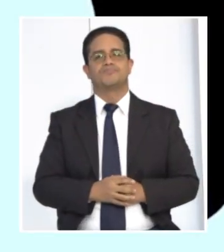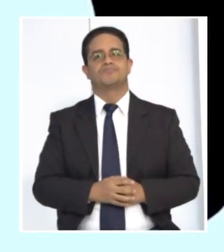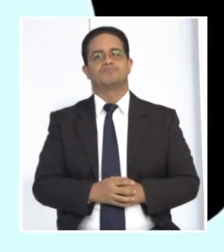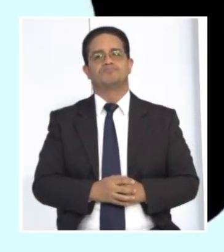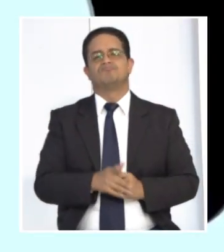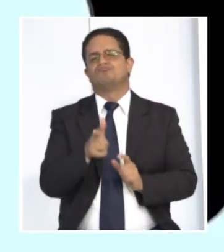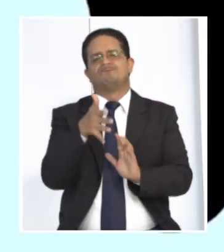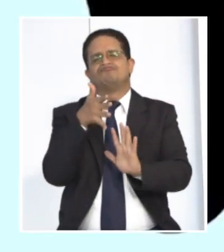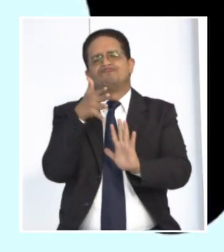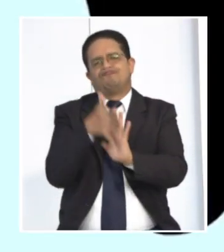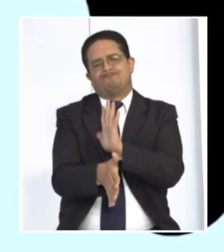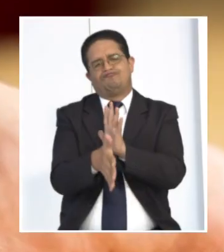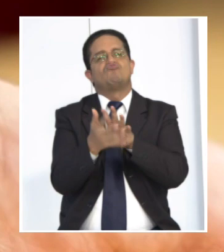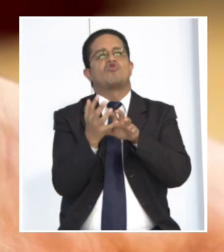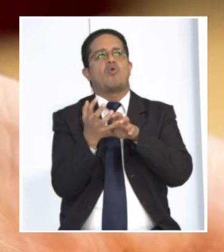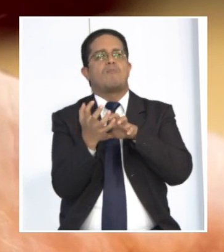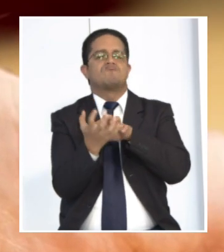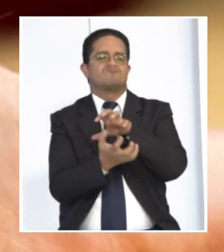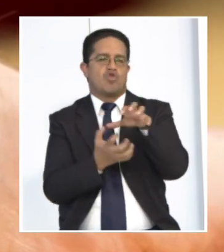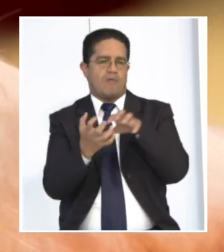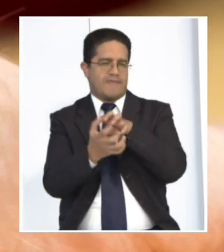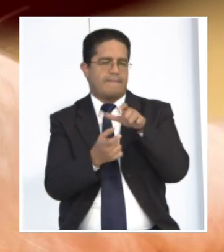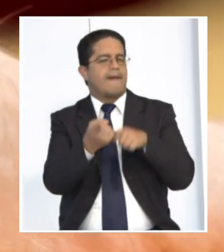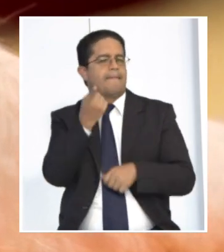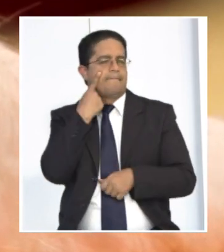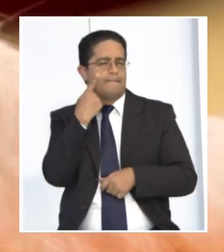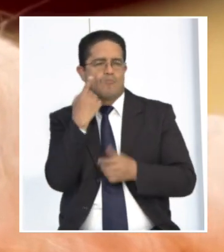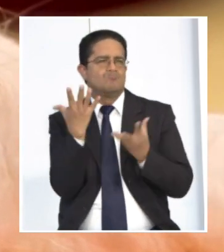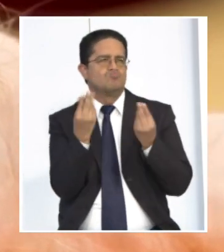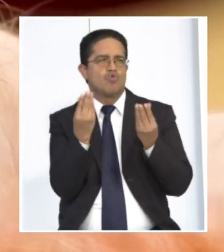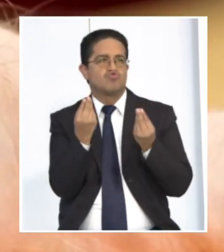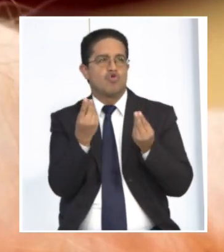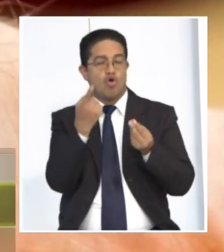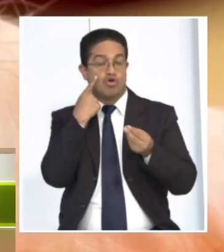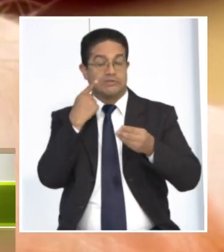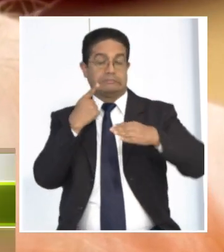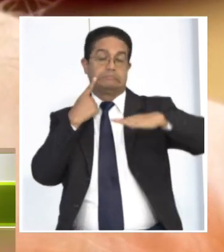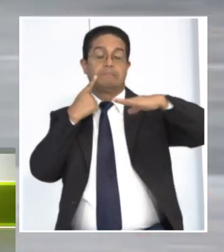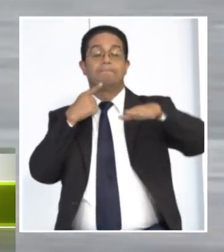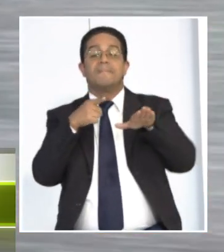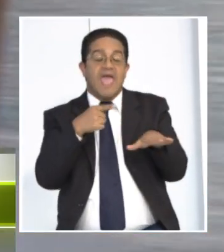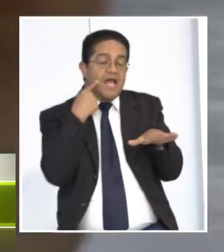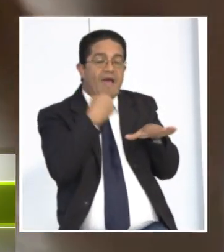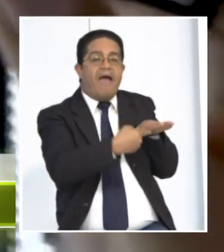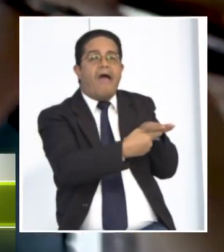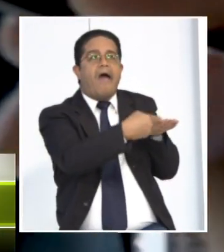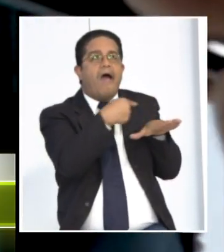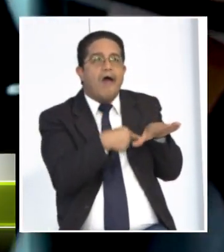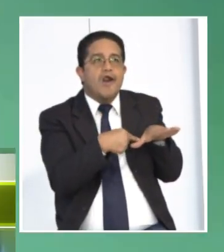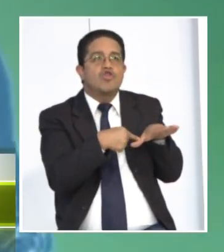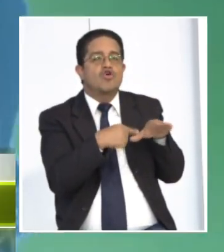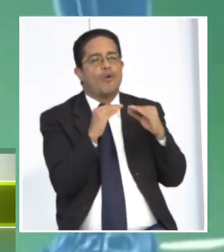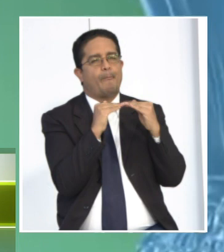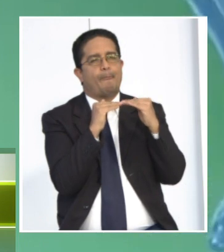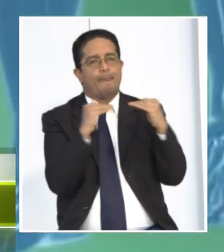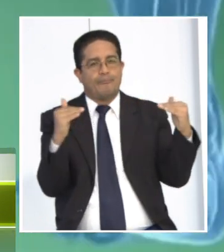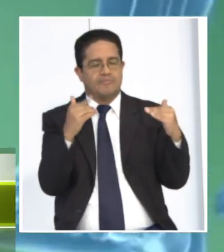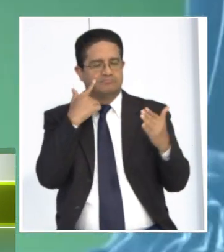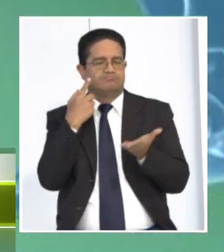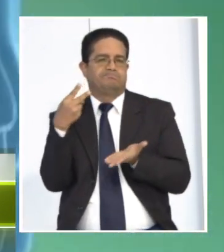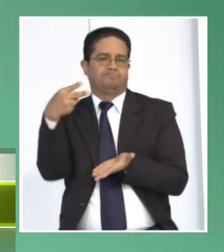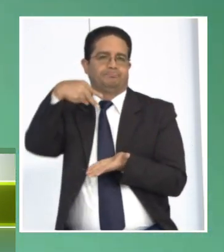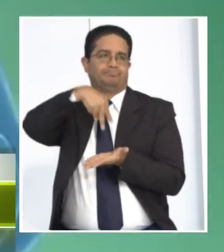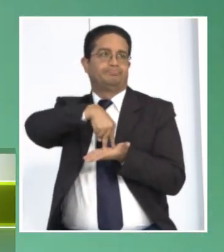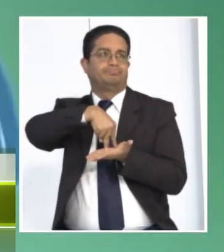Se trata de una afección muy común en la cual los arcos de la parte interna del pie se aplanan al ejercer presión sobre